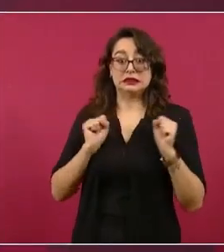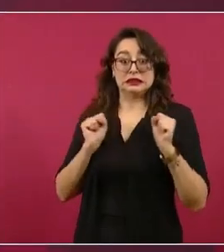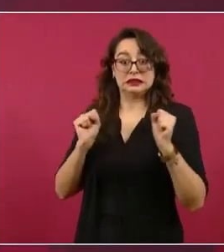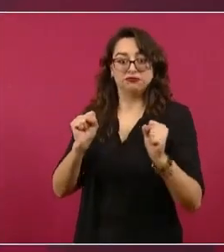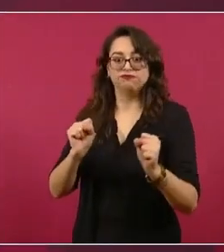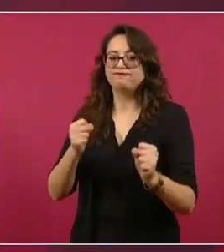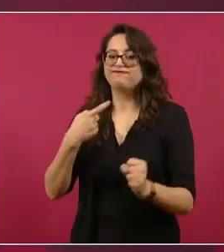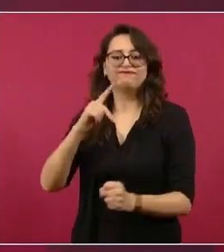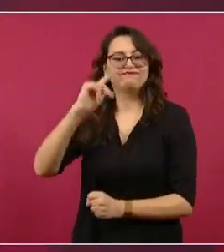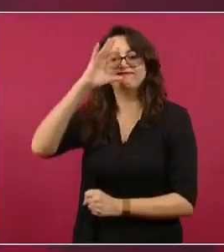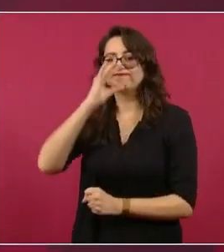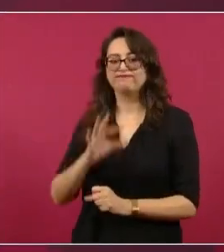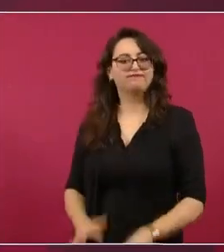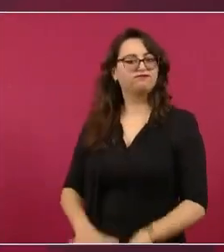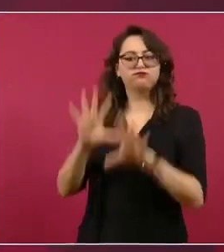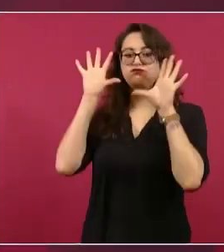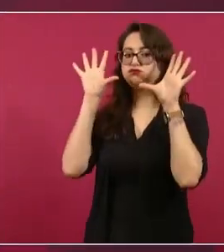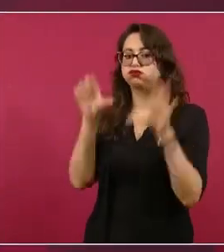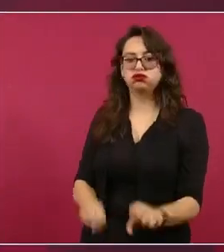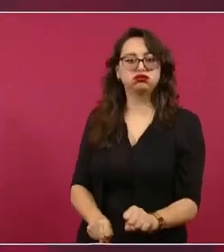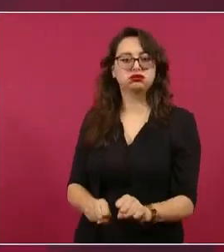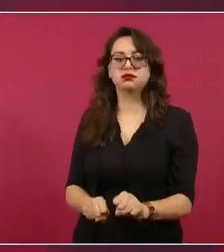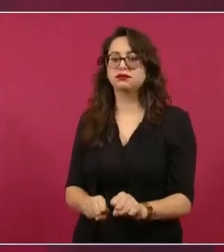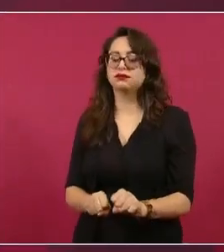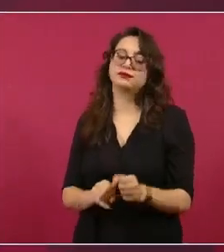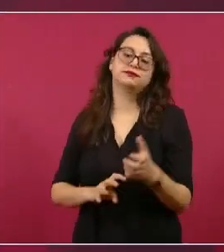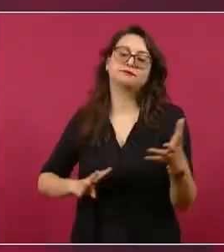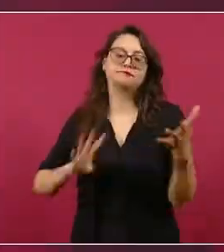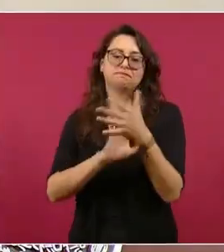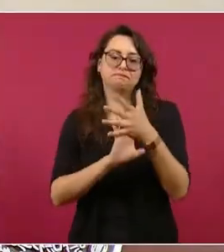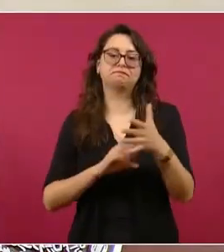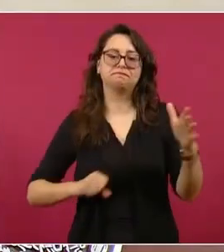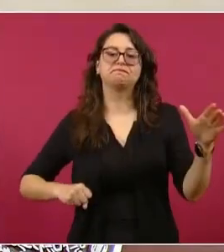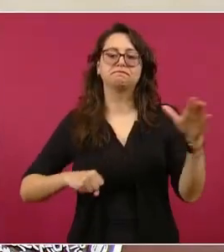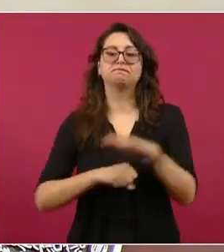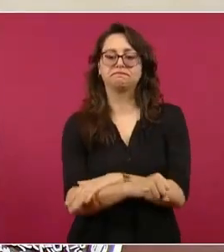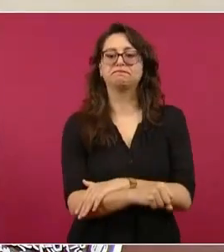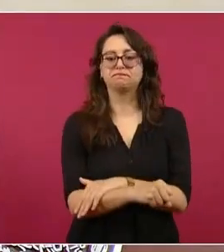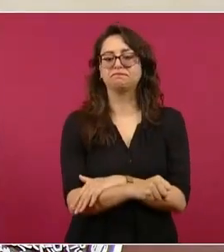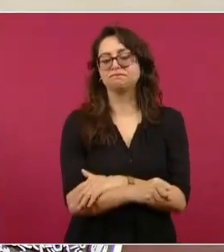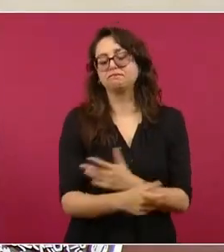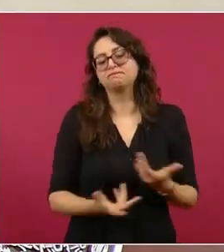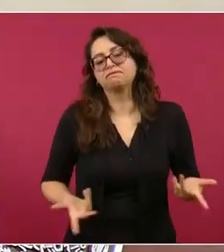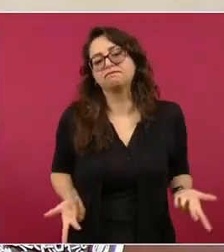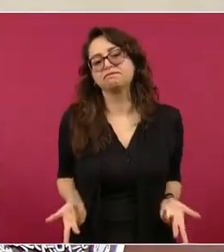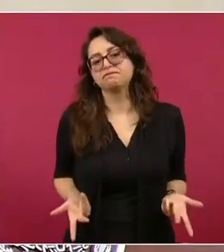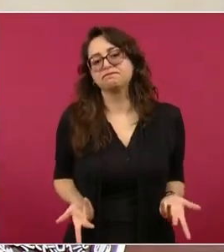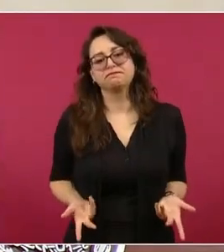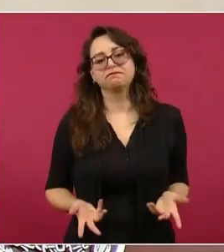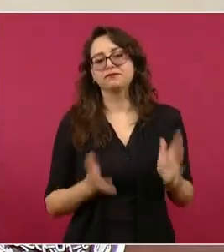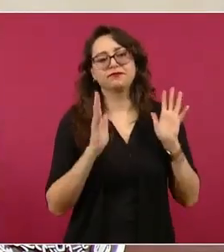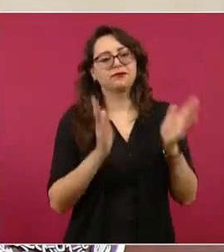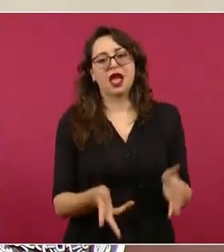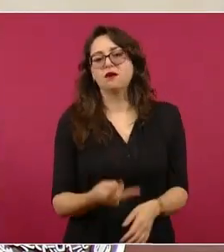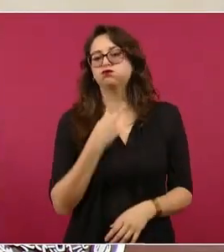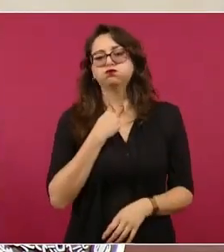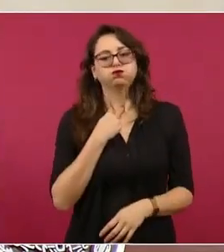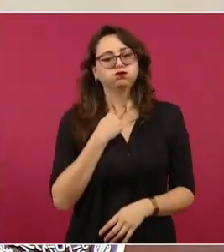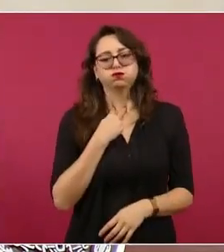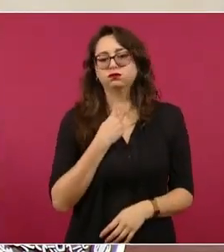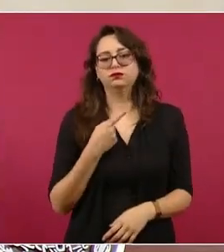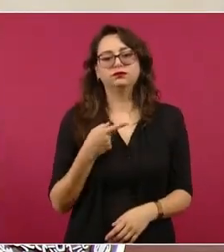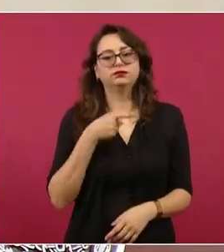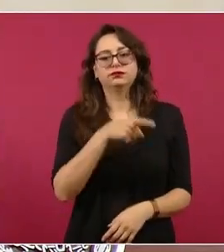porque ya lo tenían pues rodeado